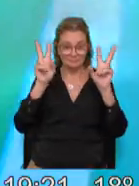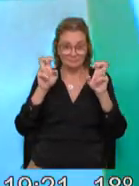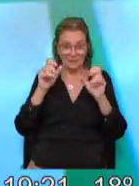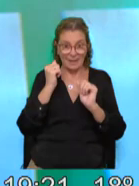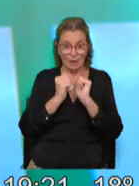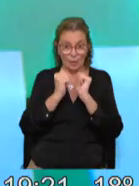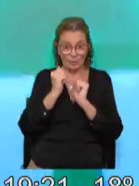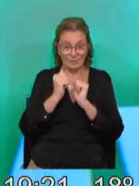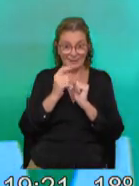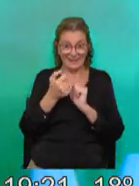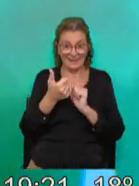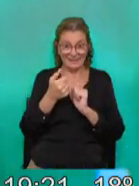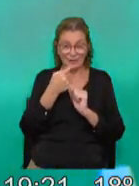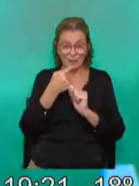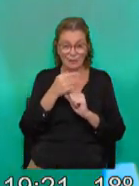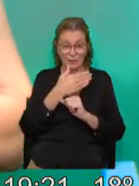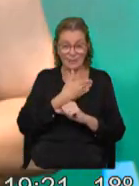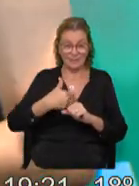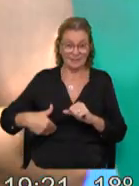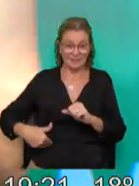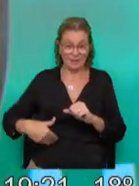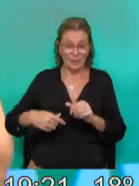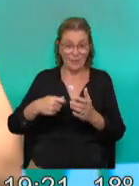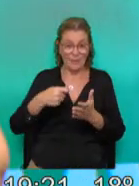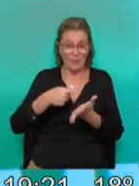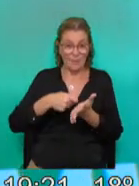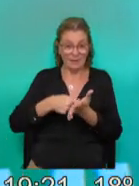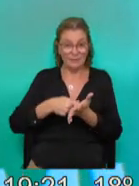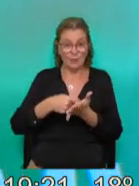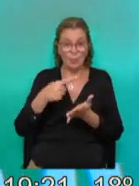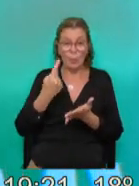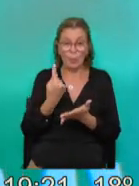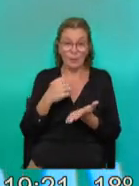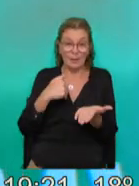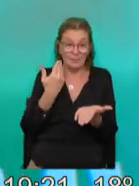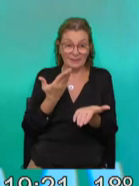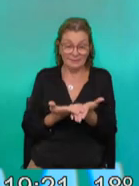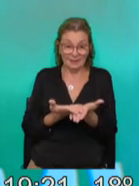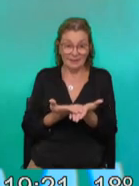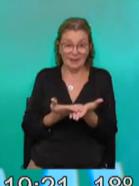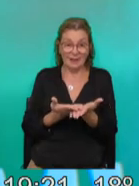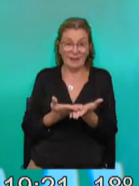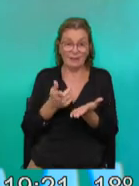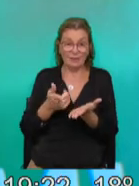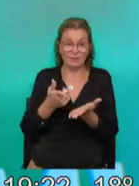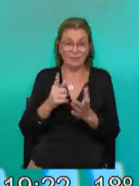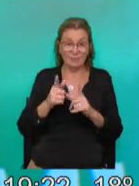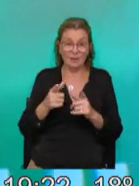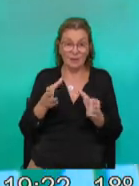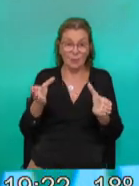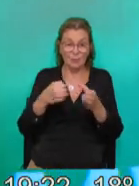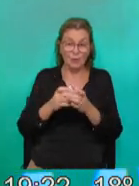económicos. Casi que lo dijo el presidente de la Cámara de Comercio, porque uno de los temas que plantean, como vienen haciendo tanto ellos como desde la